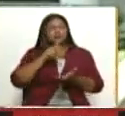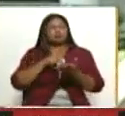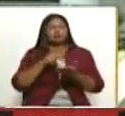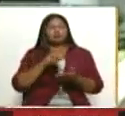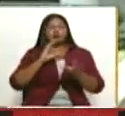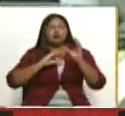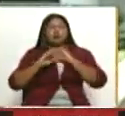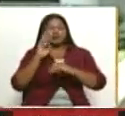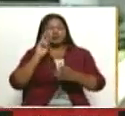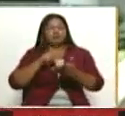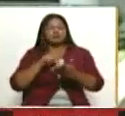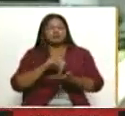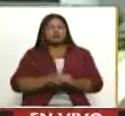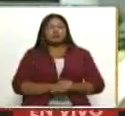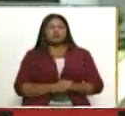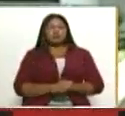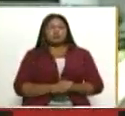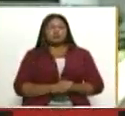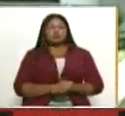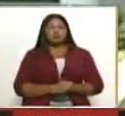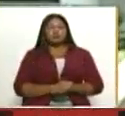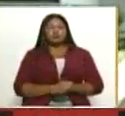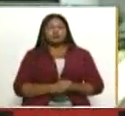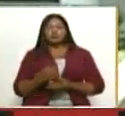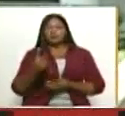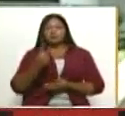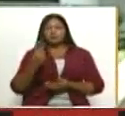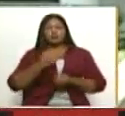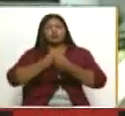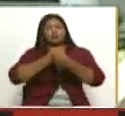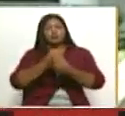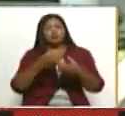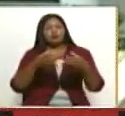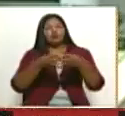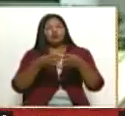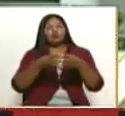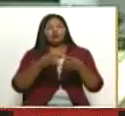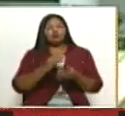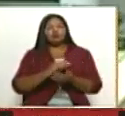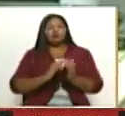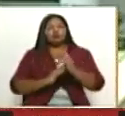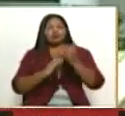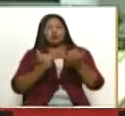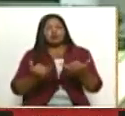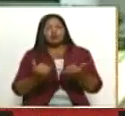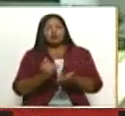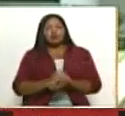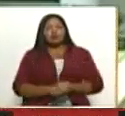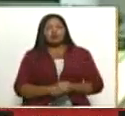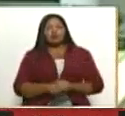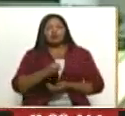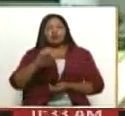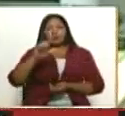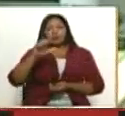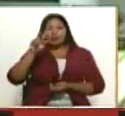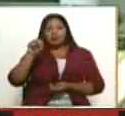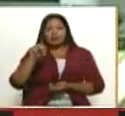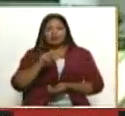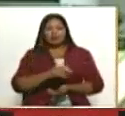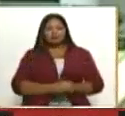comunicación presentes, a mis queridos compañeros de delegación y a la delegación del ELN.